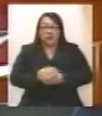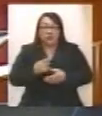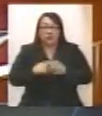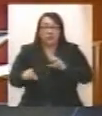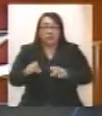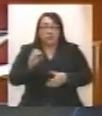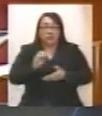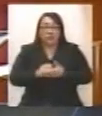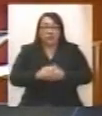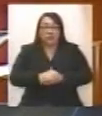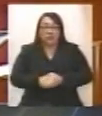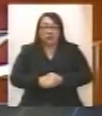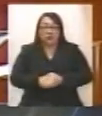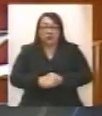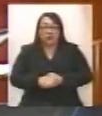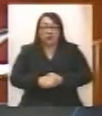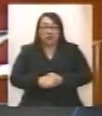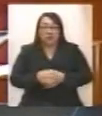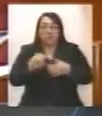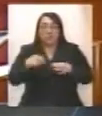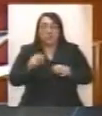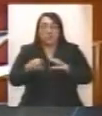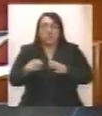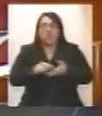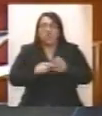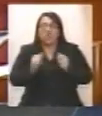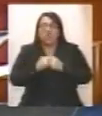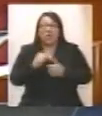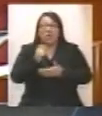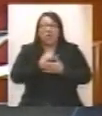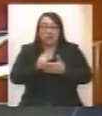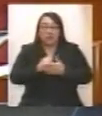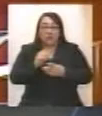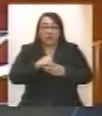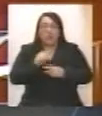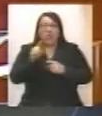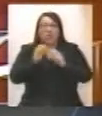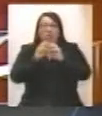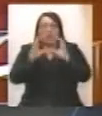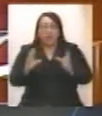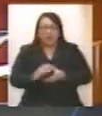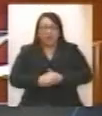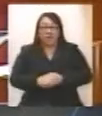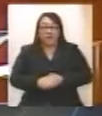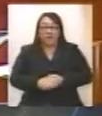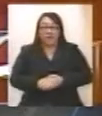casos permite efectuar contrataciones en un día.